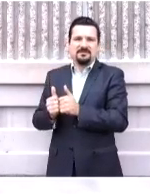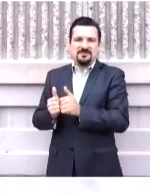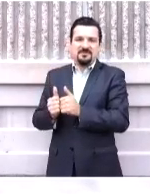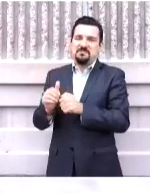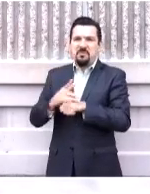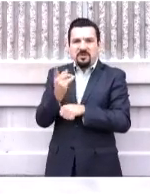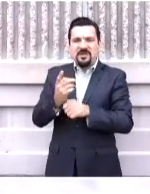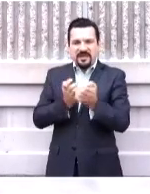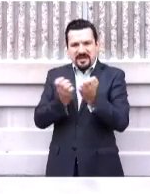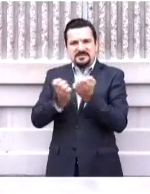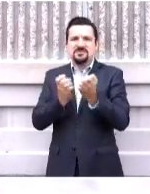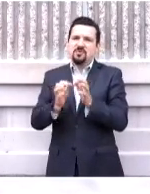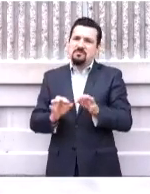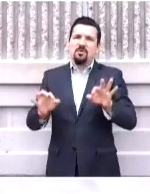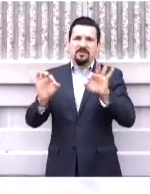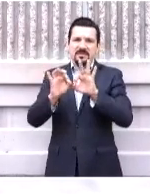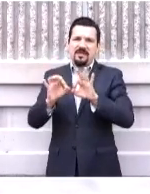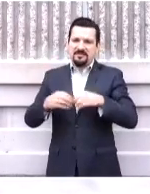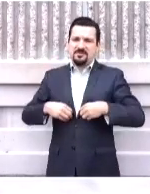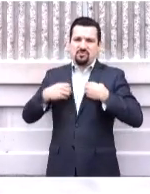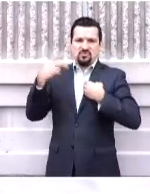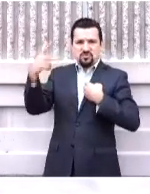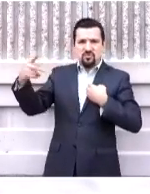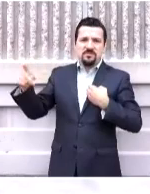actividad importante dentro de su vida.